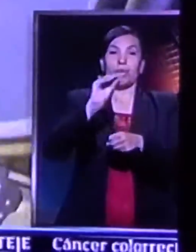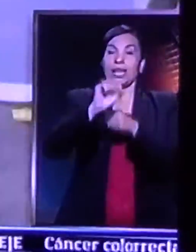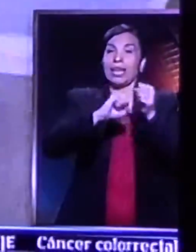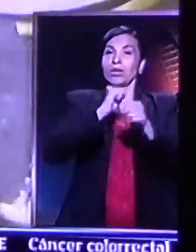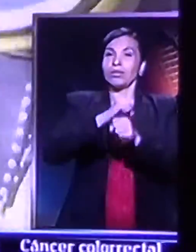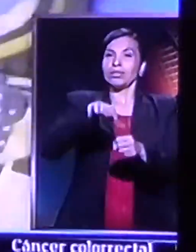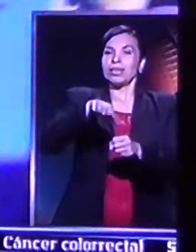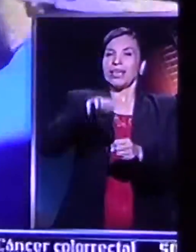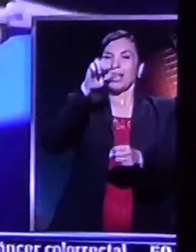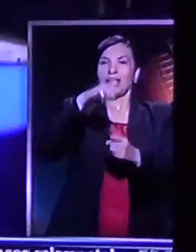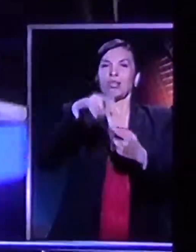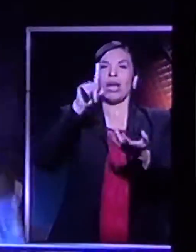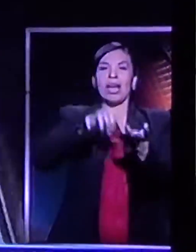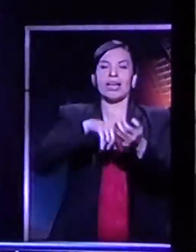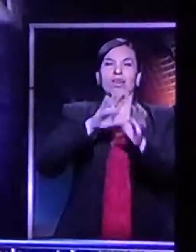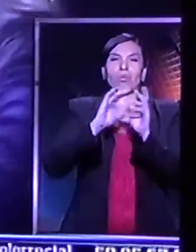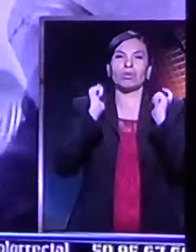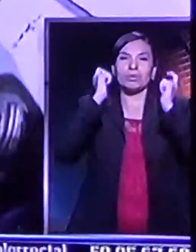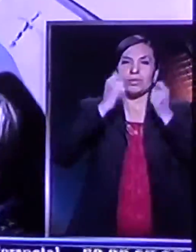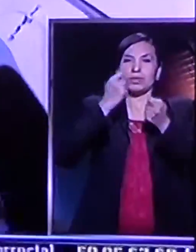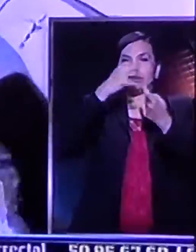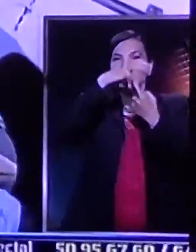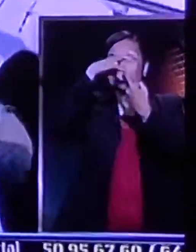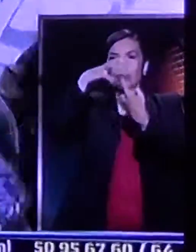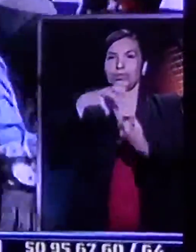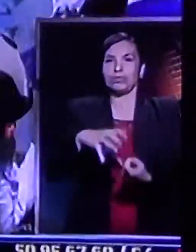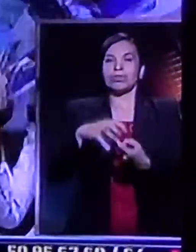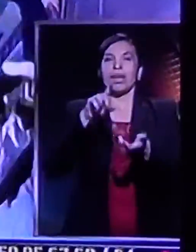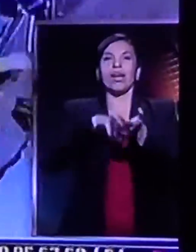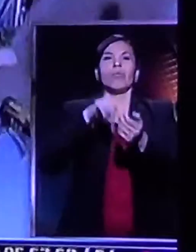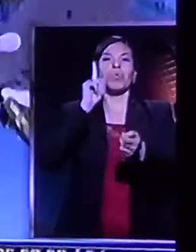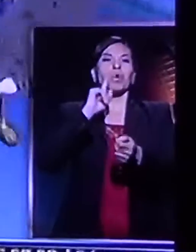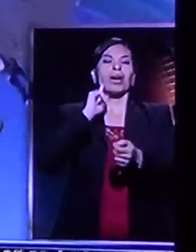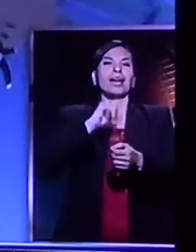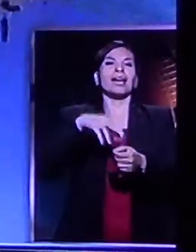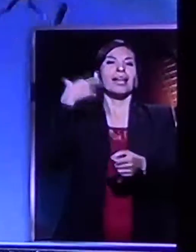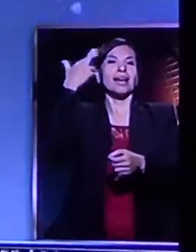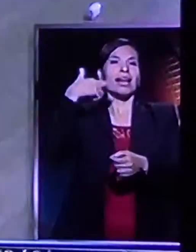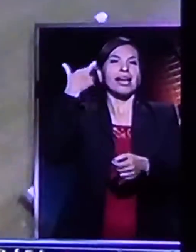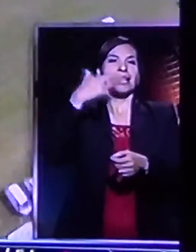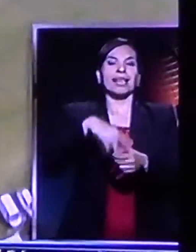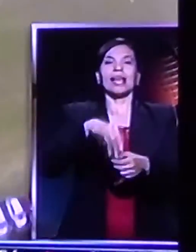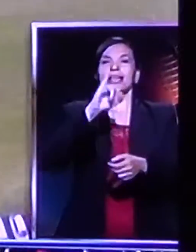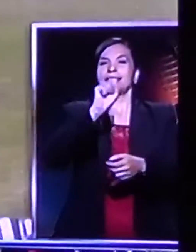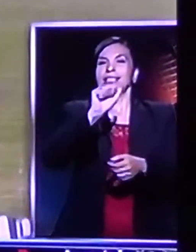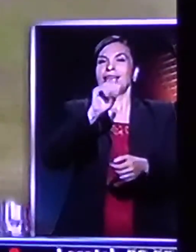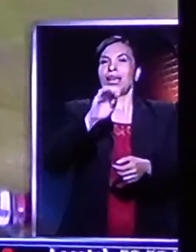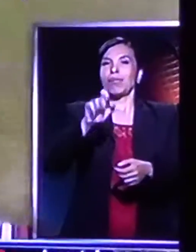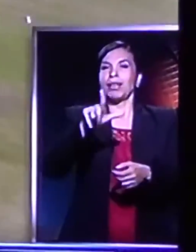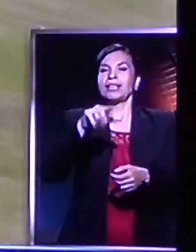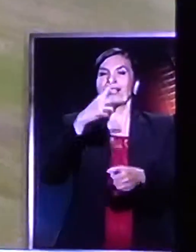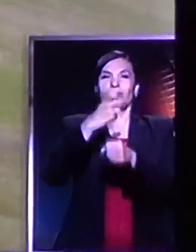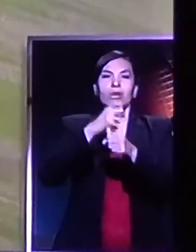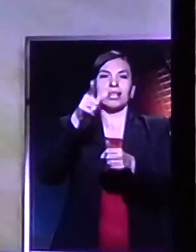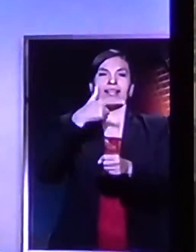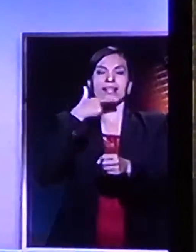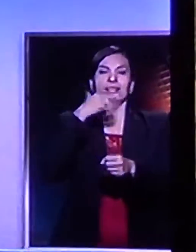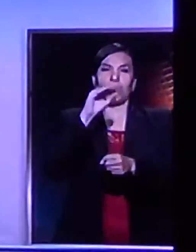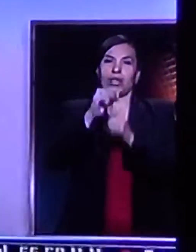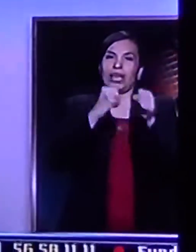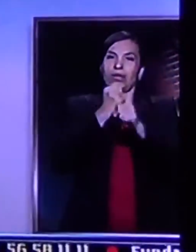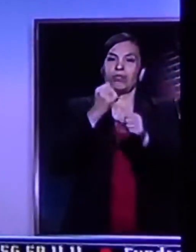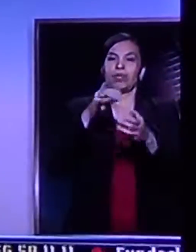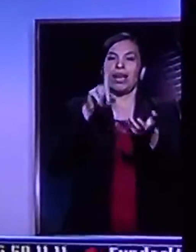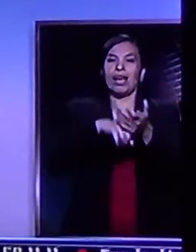en paracaídas en honor de la reina Isabel II de Inglaterra, quien también cumplió 9 décadas de edad. La nonagenaria se